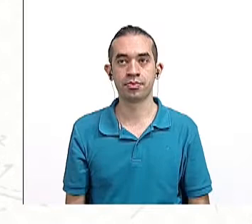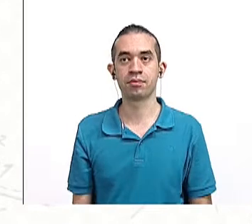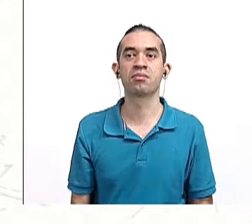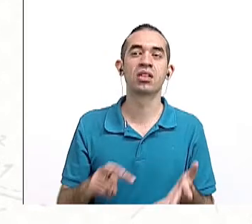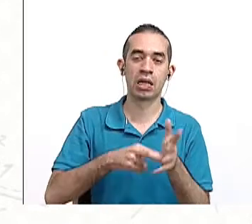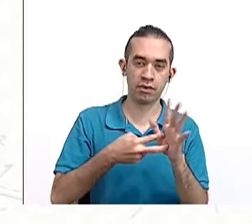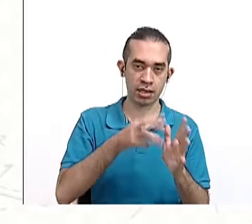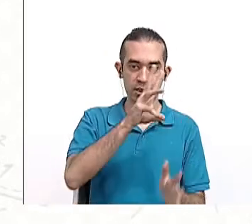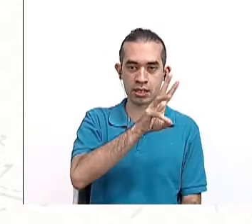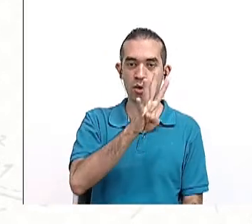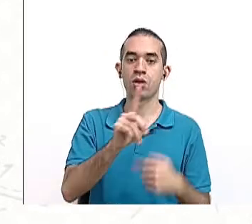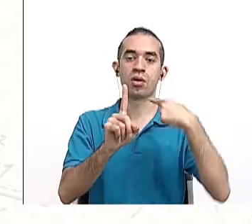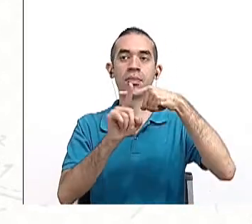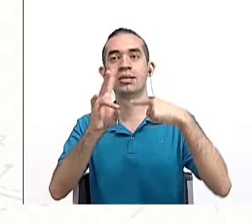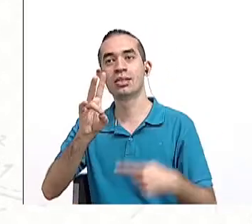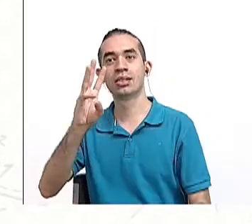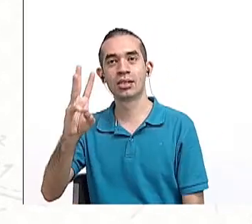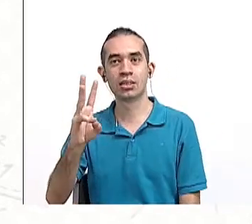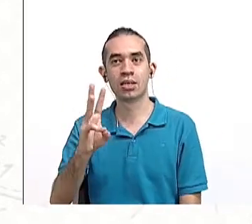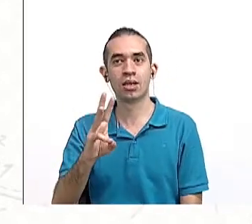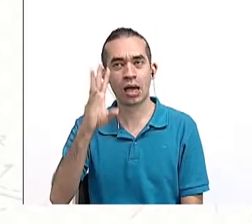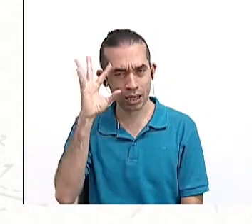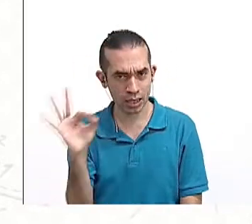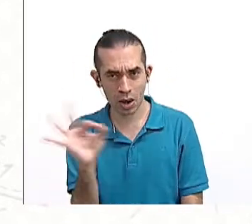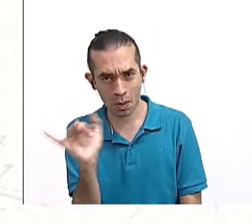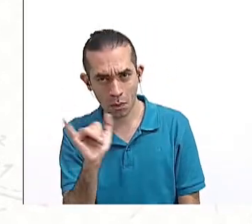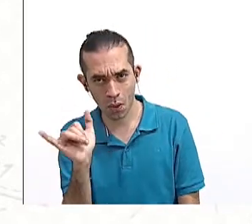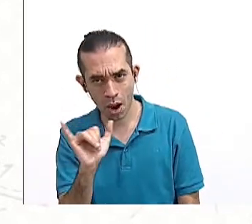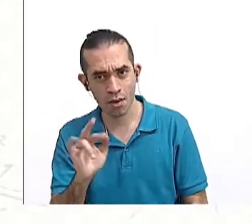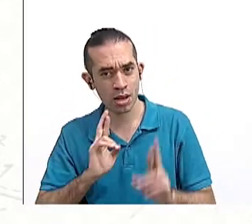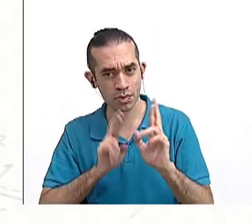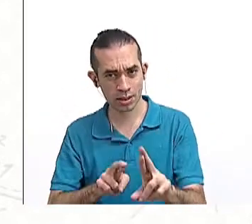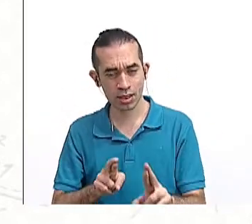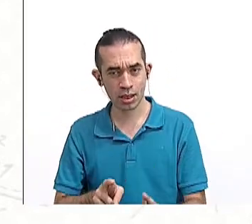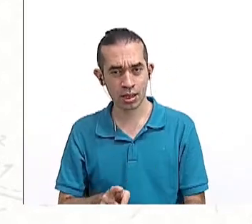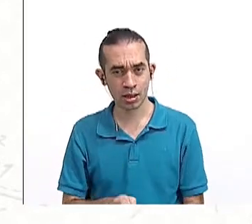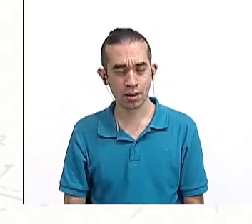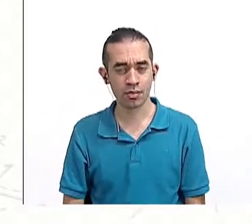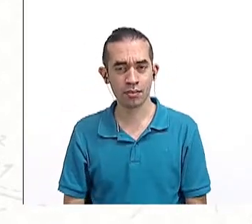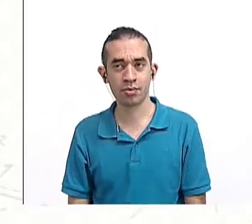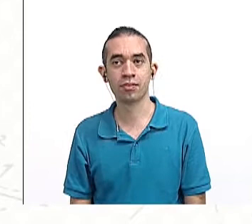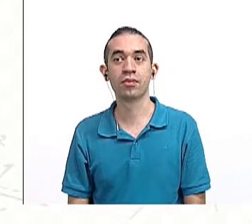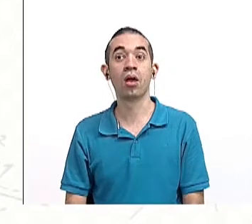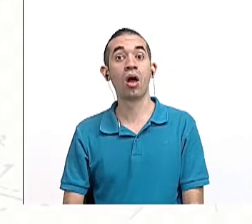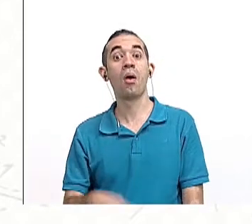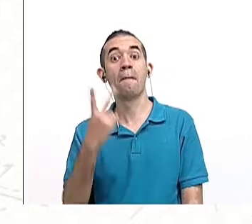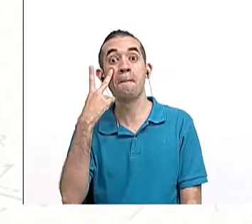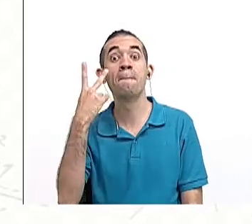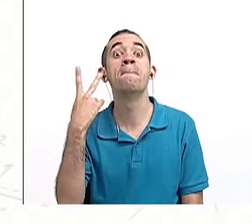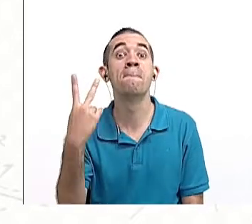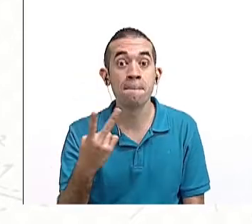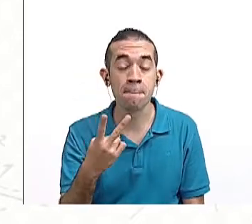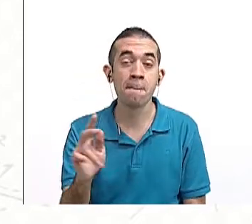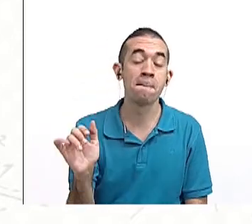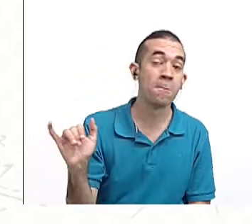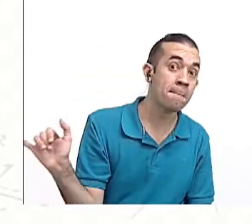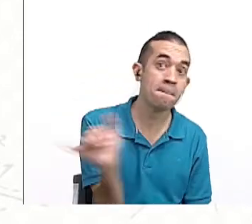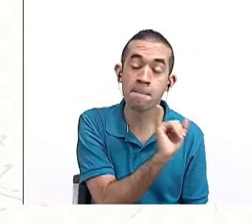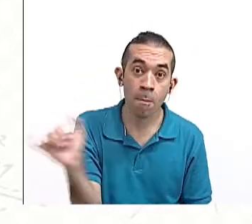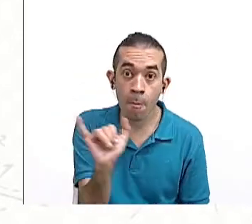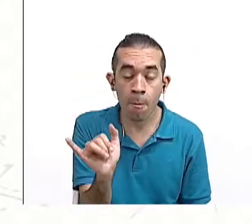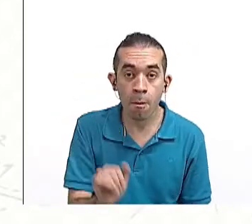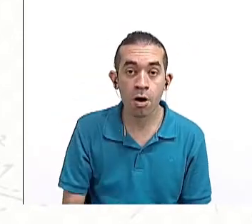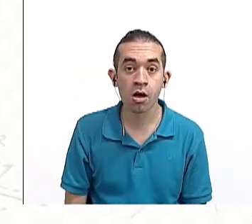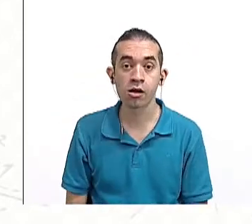más 76 creen que nos da lo mismo vamos a ver vieron nos dio exactamente lo mismo